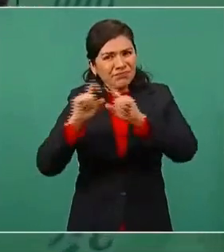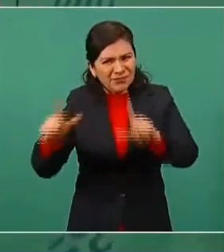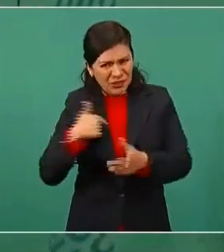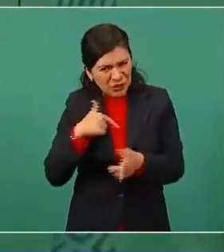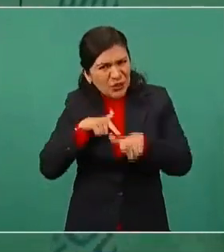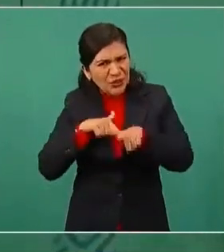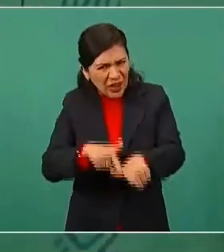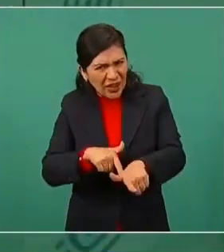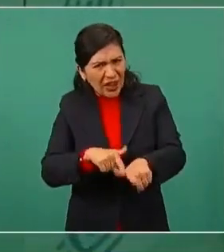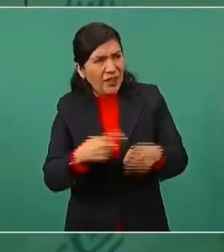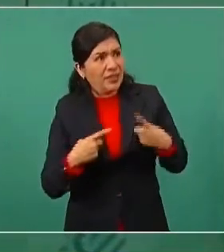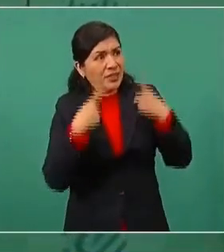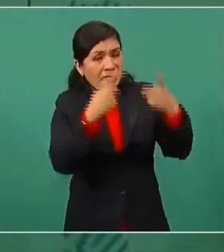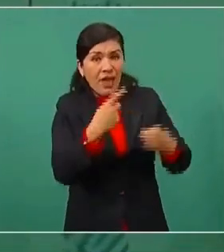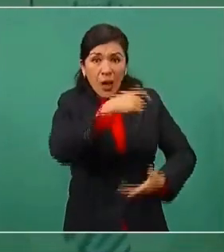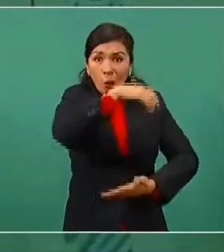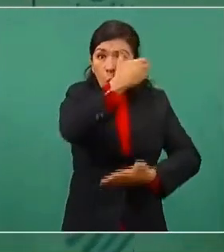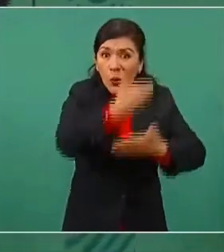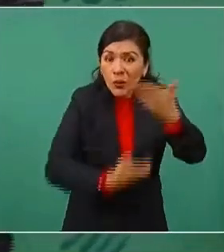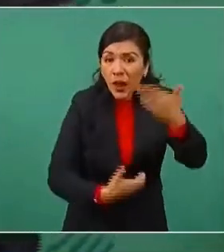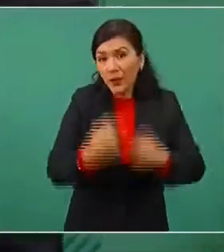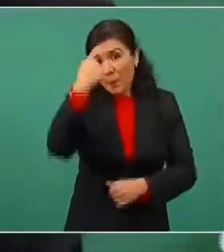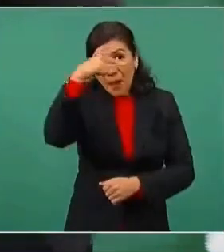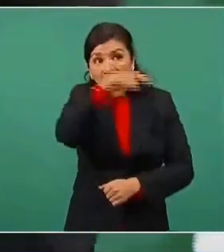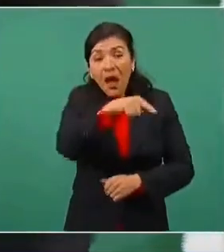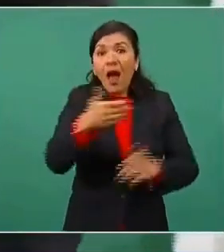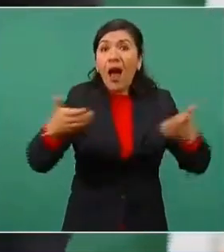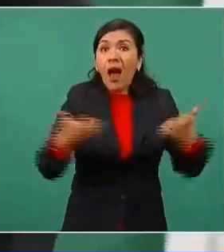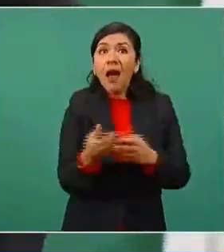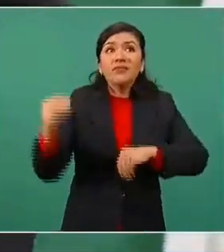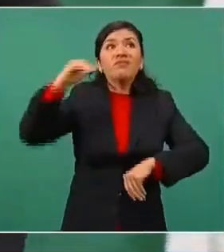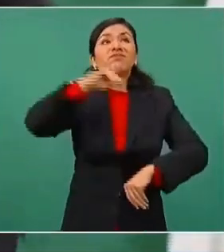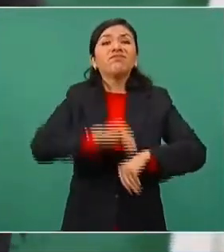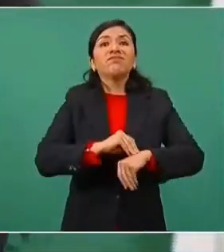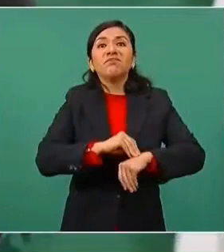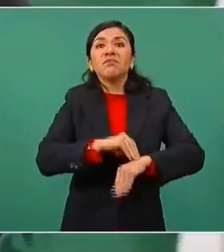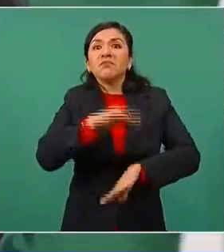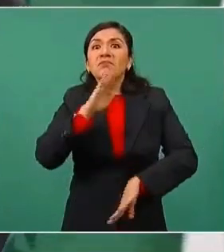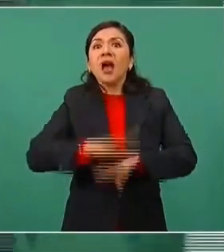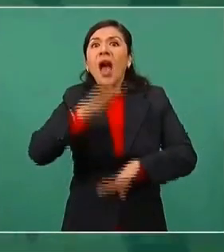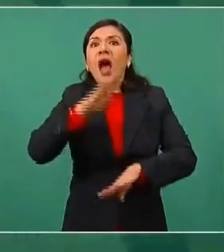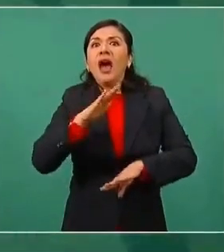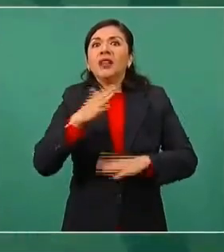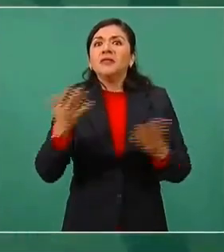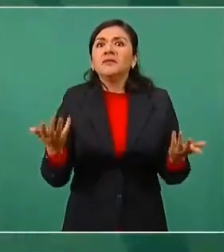seguir dando contratos para que construyan